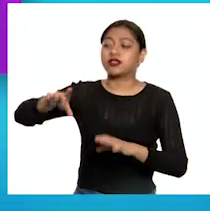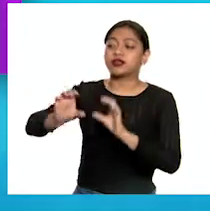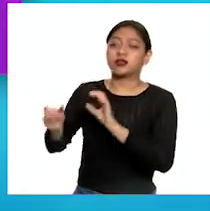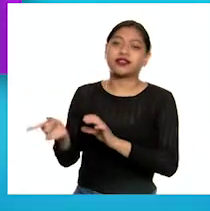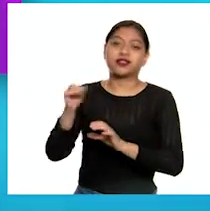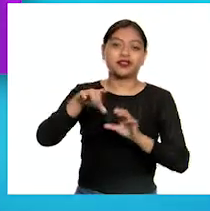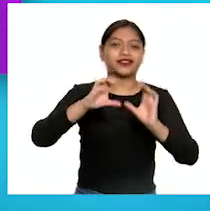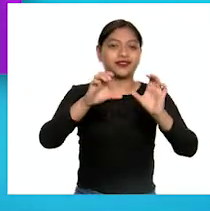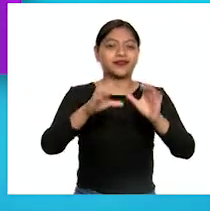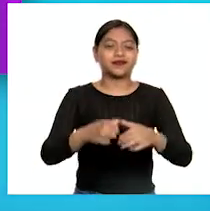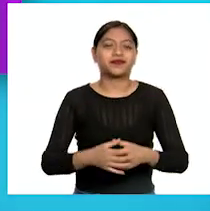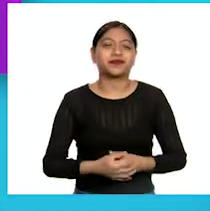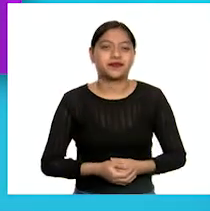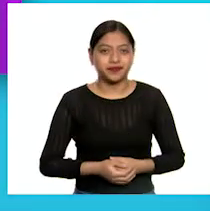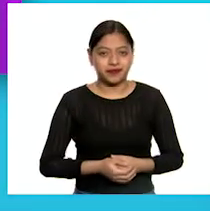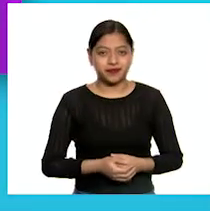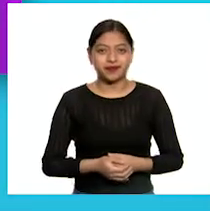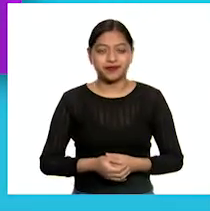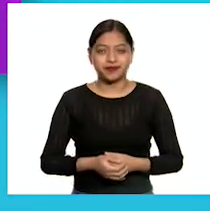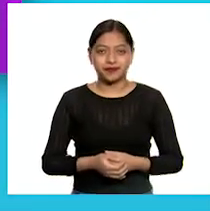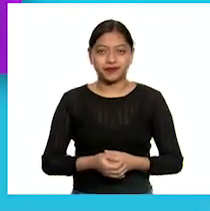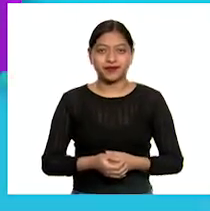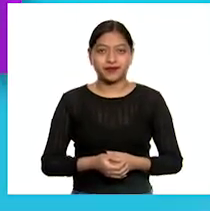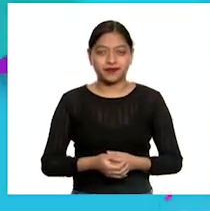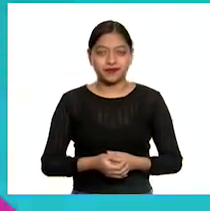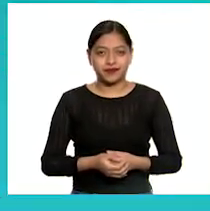a los otros.